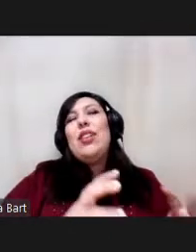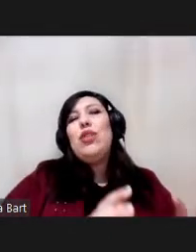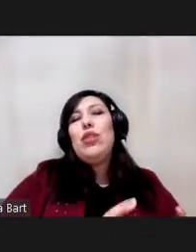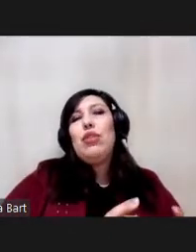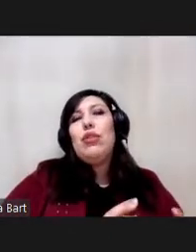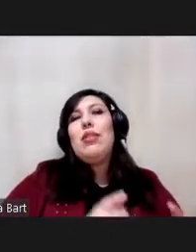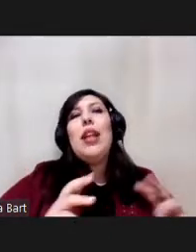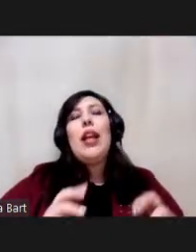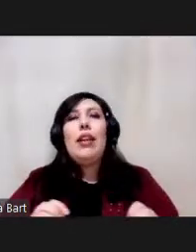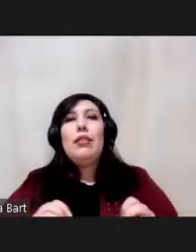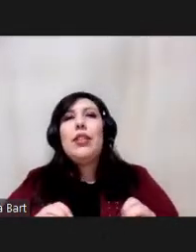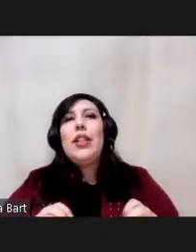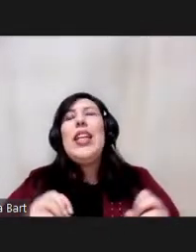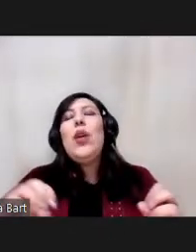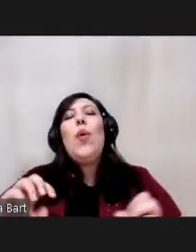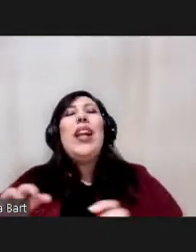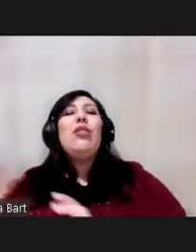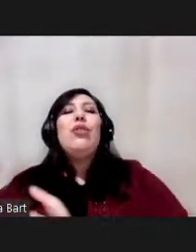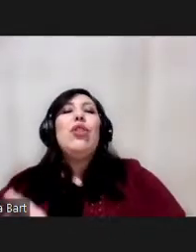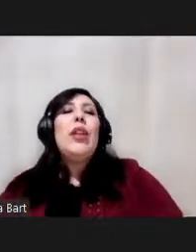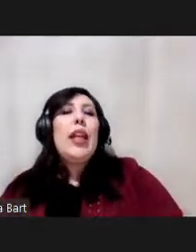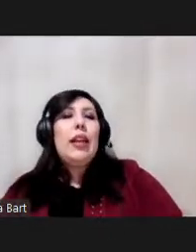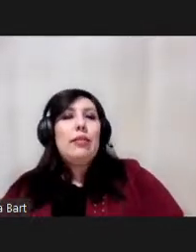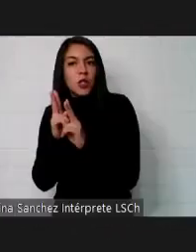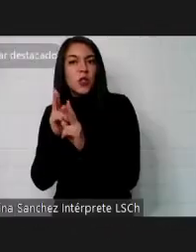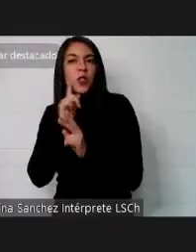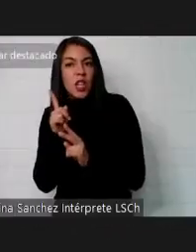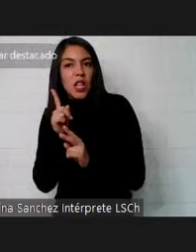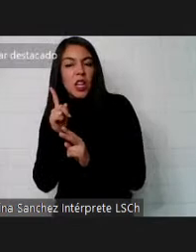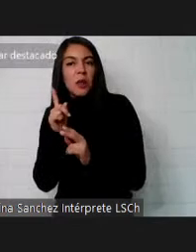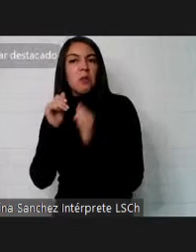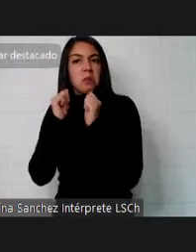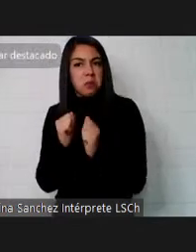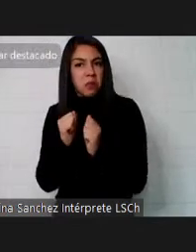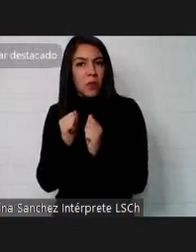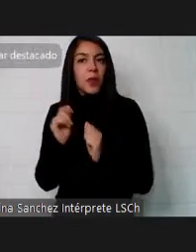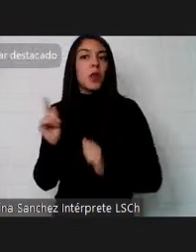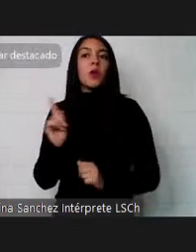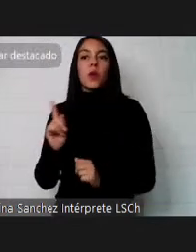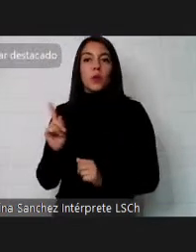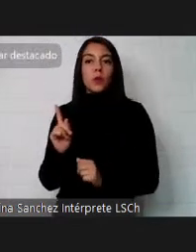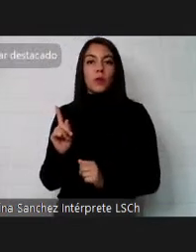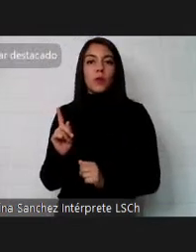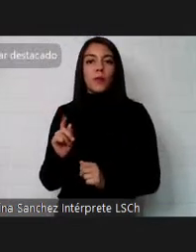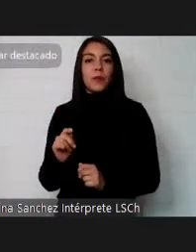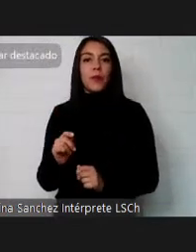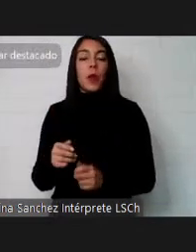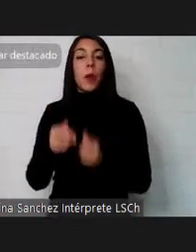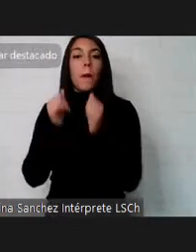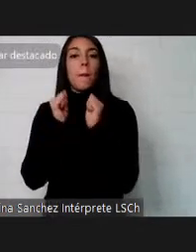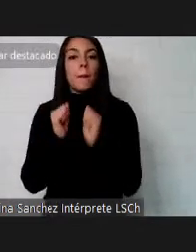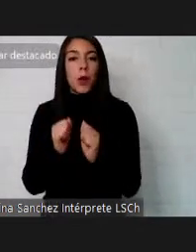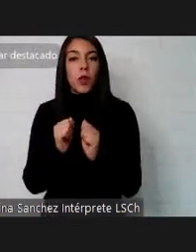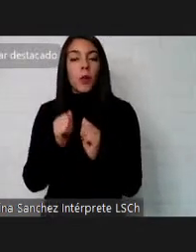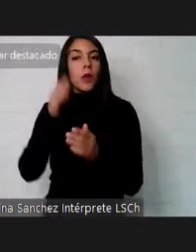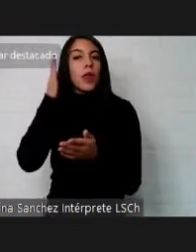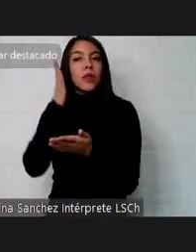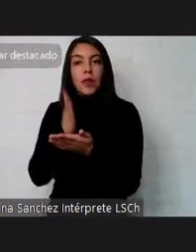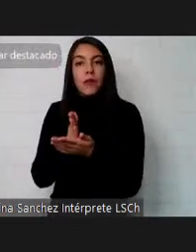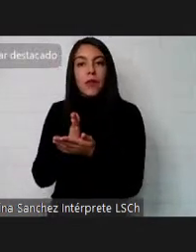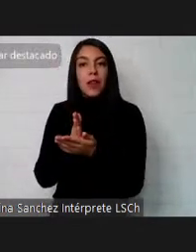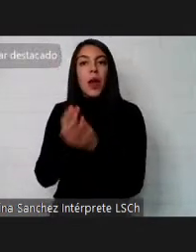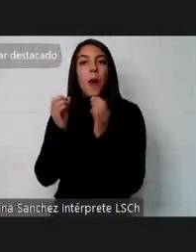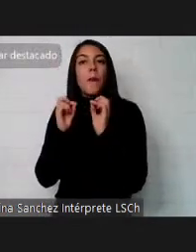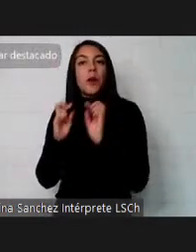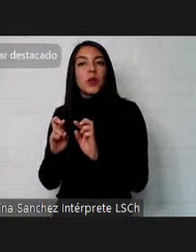qué derechos tener y cuáles no tener podemos y debiéramos tener la